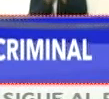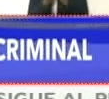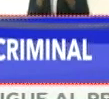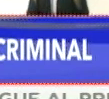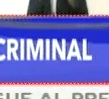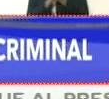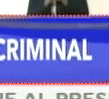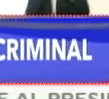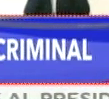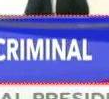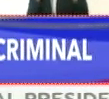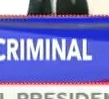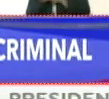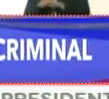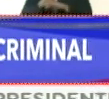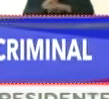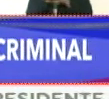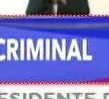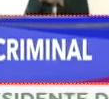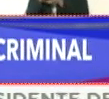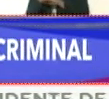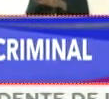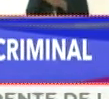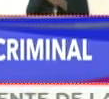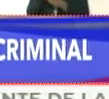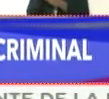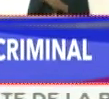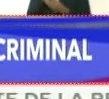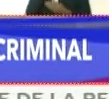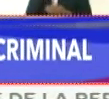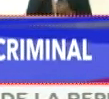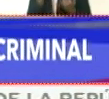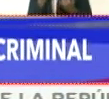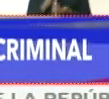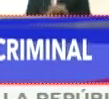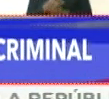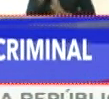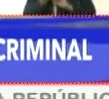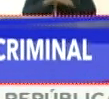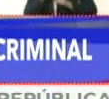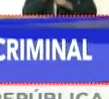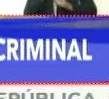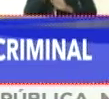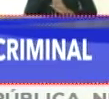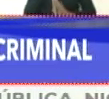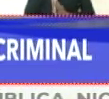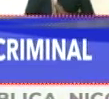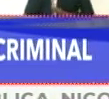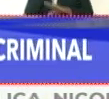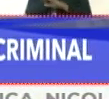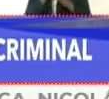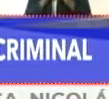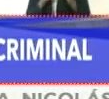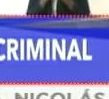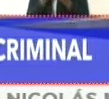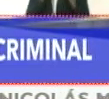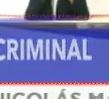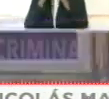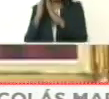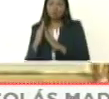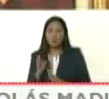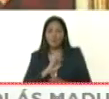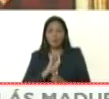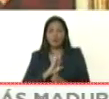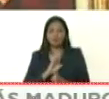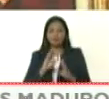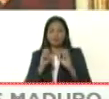compatriota. Proteger la alimentación, fíjense aquí, es muy importante con la Organización de Naciones